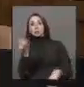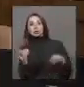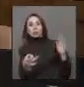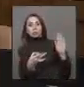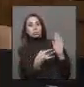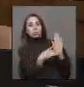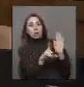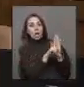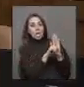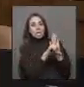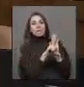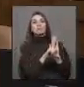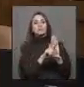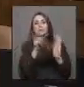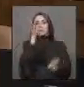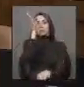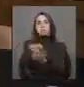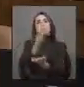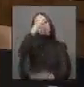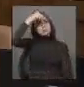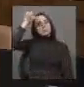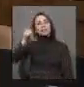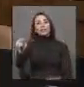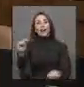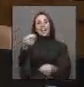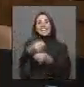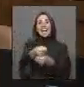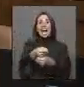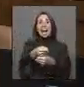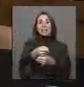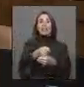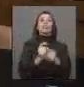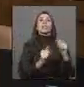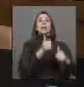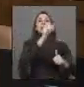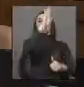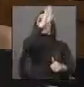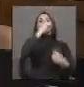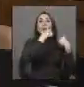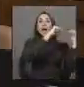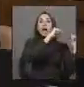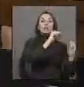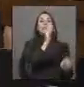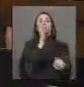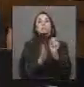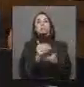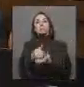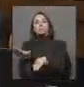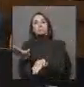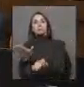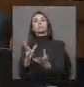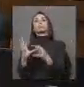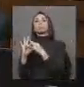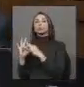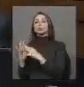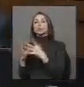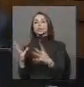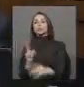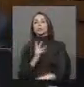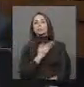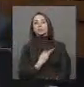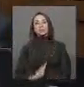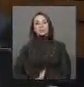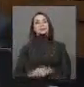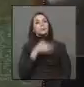sea severamente sancionado hasta con la pérdida del cargo al que se postula. Muchas gracias, señor Presidente. He dicho. Muy